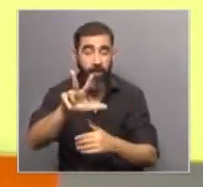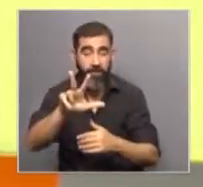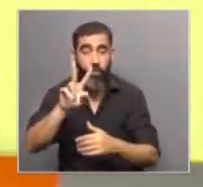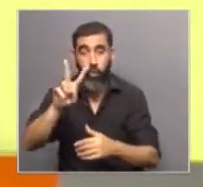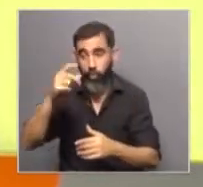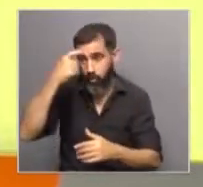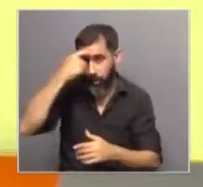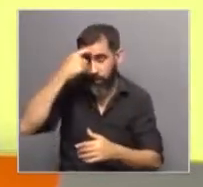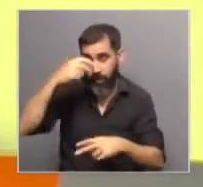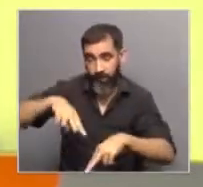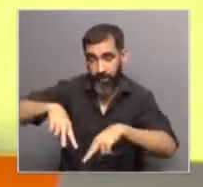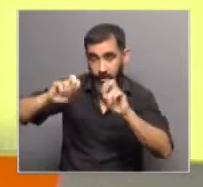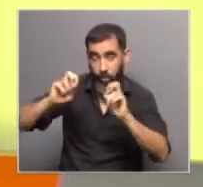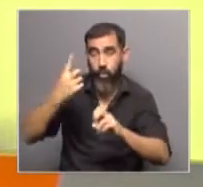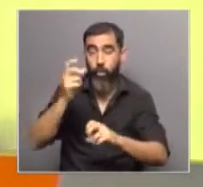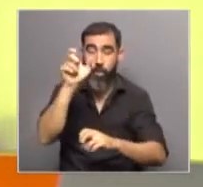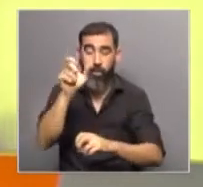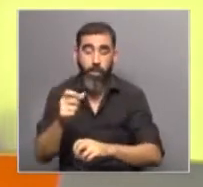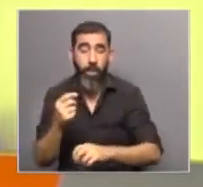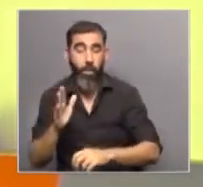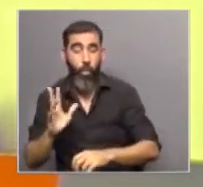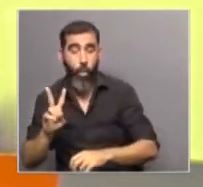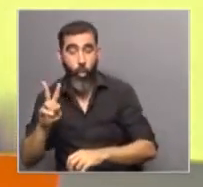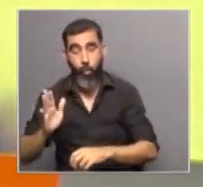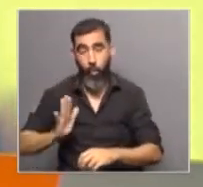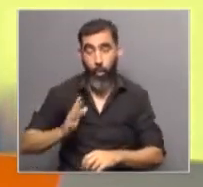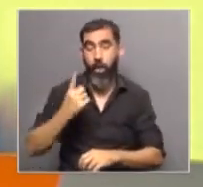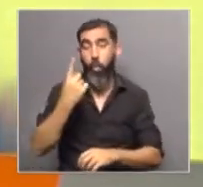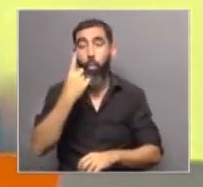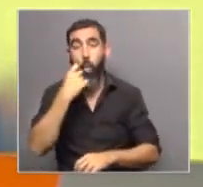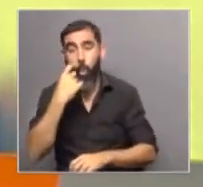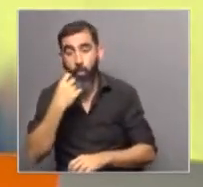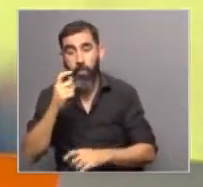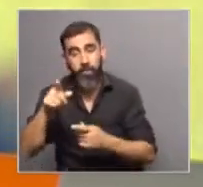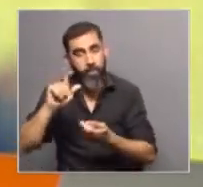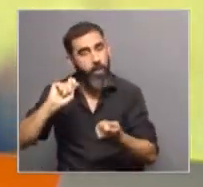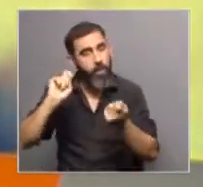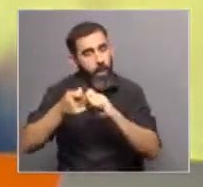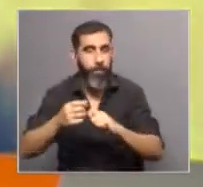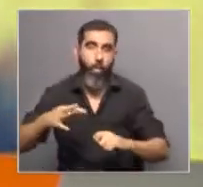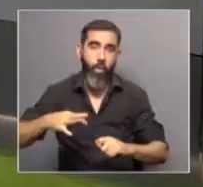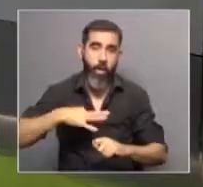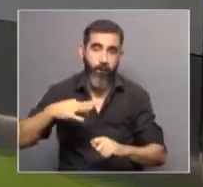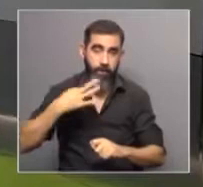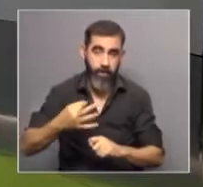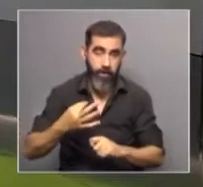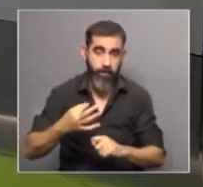dos investigadoras y un investigador, un poco que a los que les cambió la vida, por decirlo de alguna